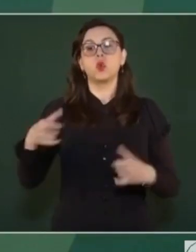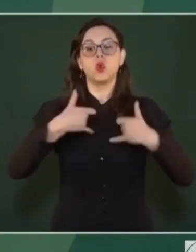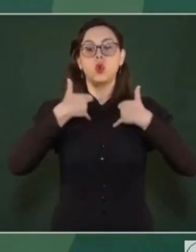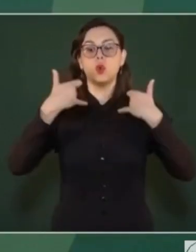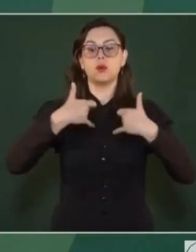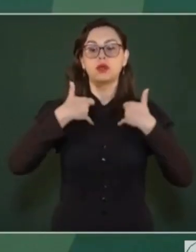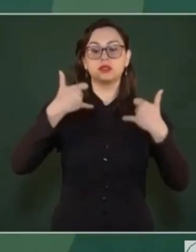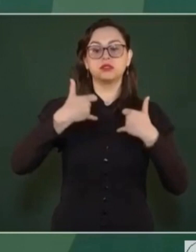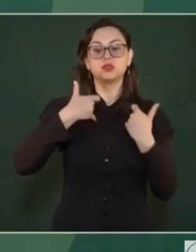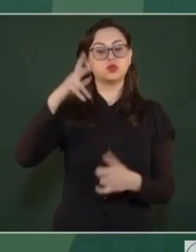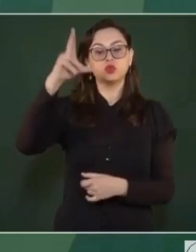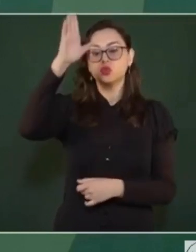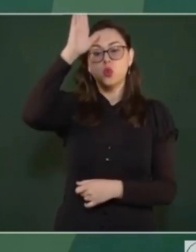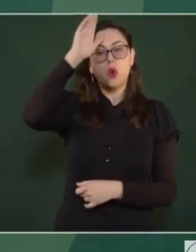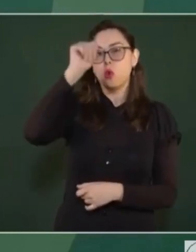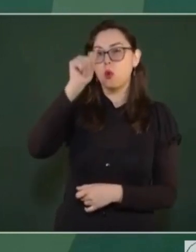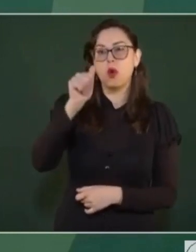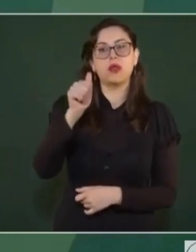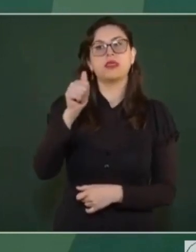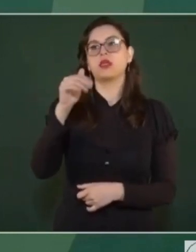a Calderón se le impuso